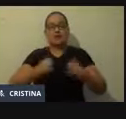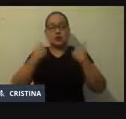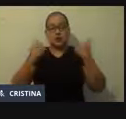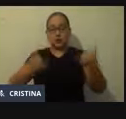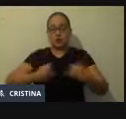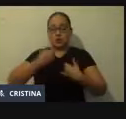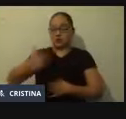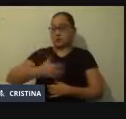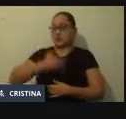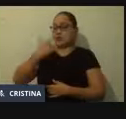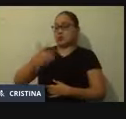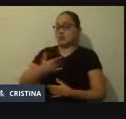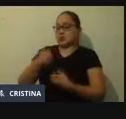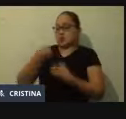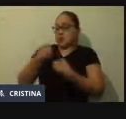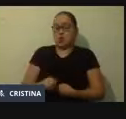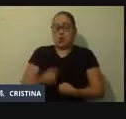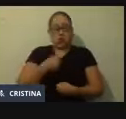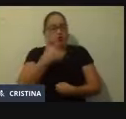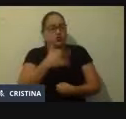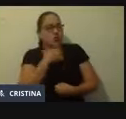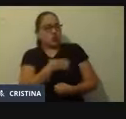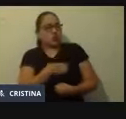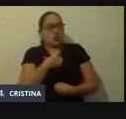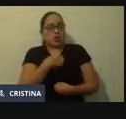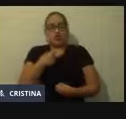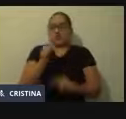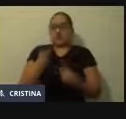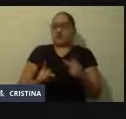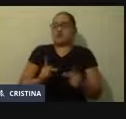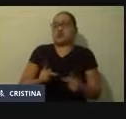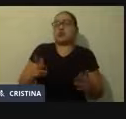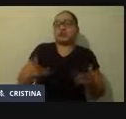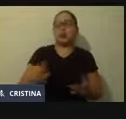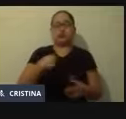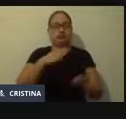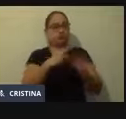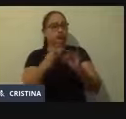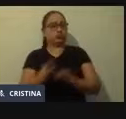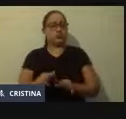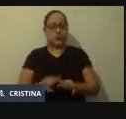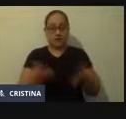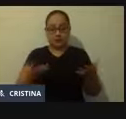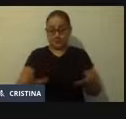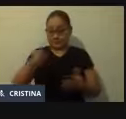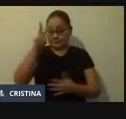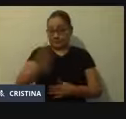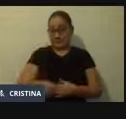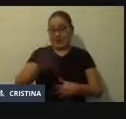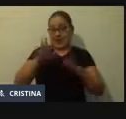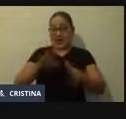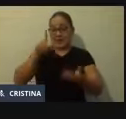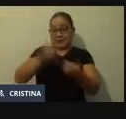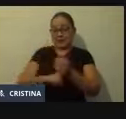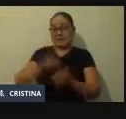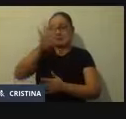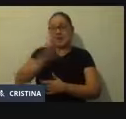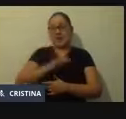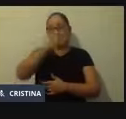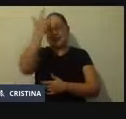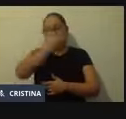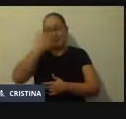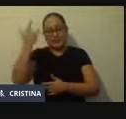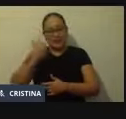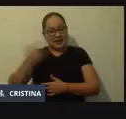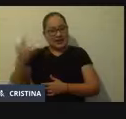esta máscara de todo está cool y yo soy perfecto y no sé qué y todo está perfecto, pues pueden estar atrás de esa imagen